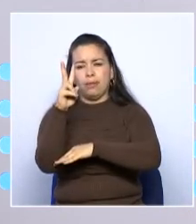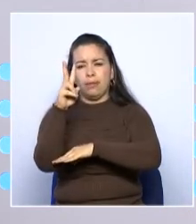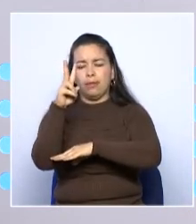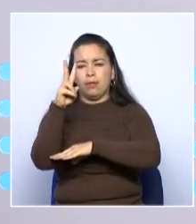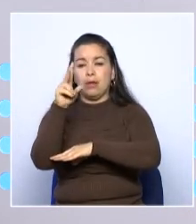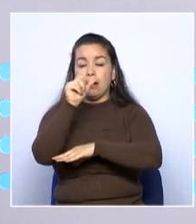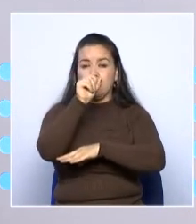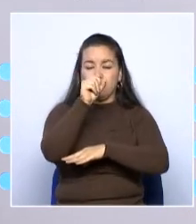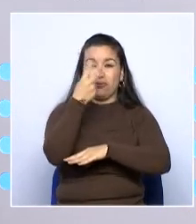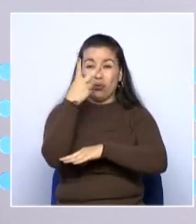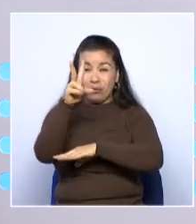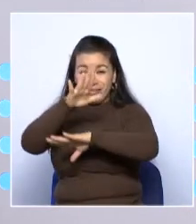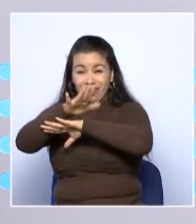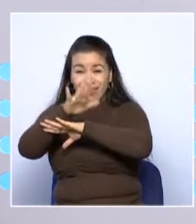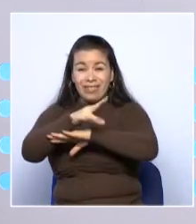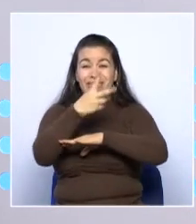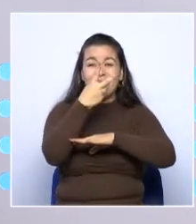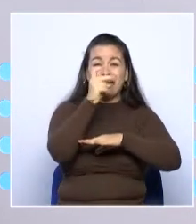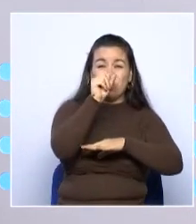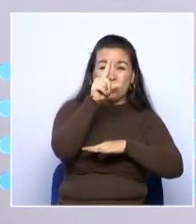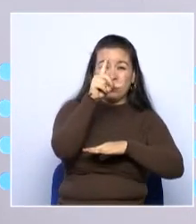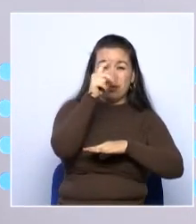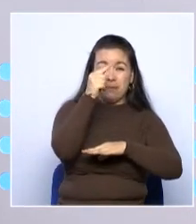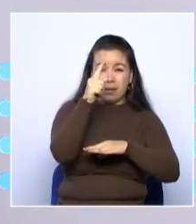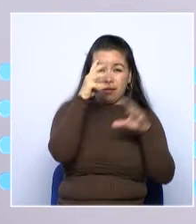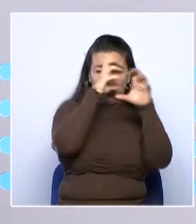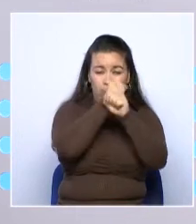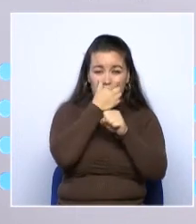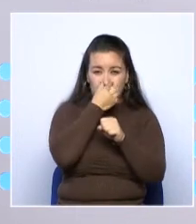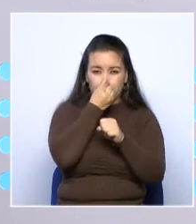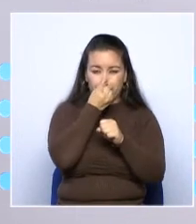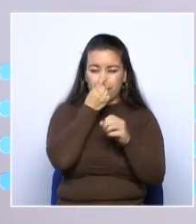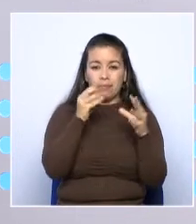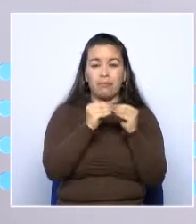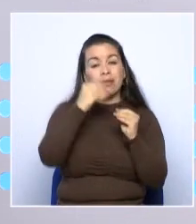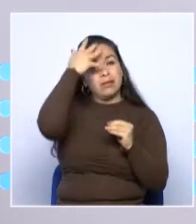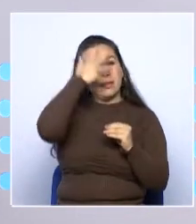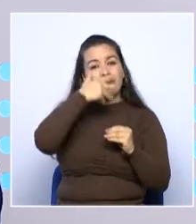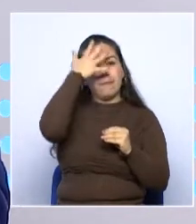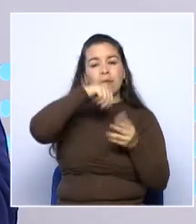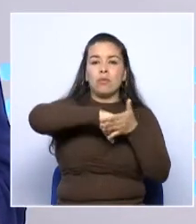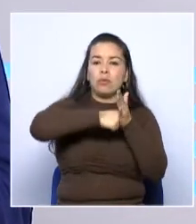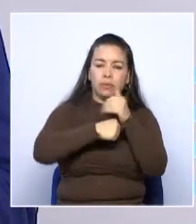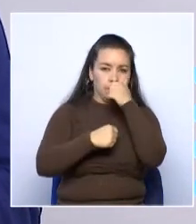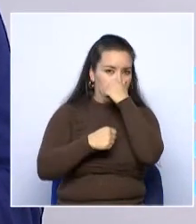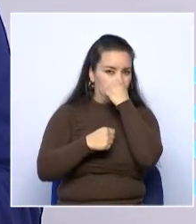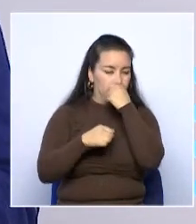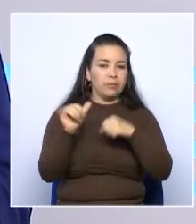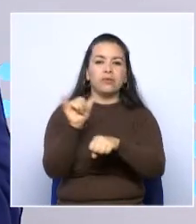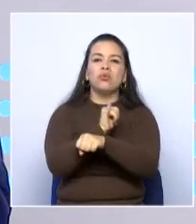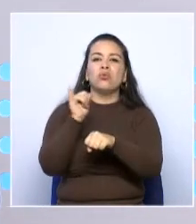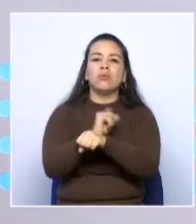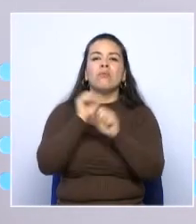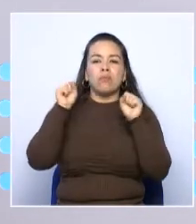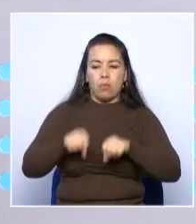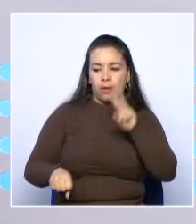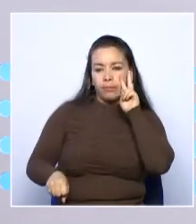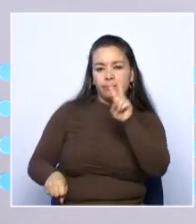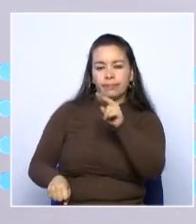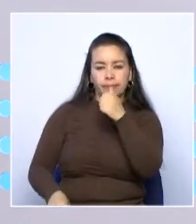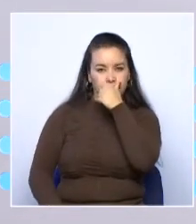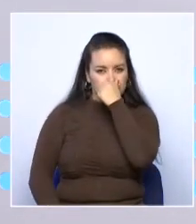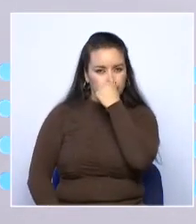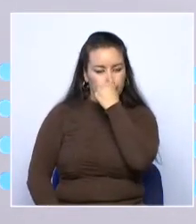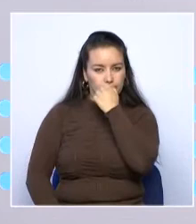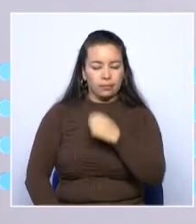11:30 de la noche. Y también estos programas los pueden ver en Facebook y quedan grabados en YouTube buscando Jorge Enrique Rojas Quiseno. Otro